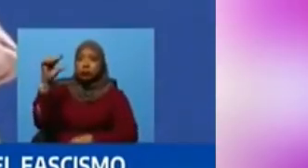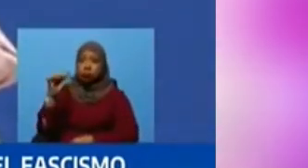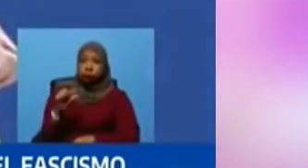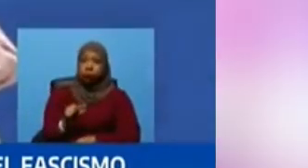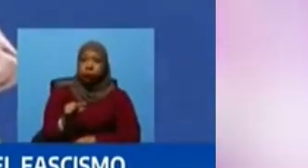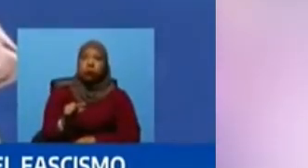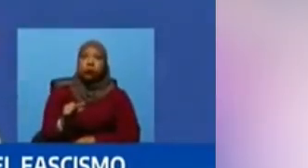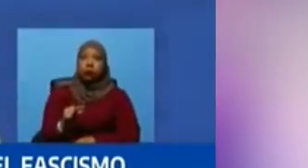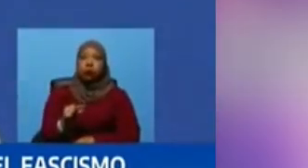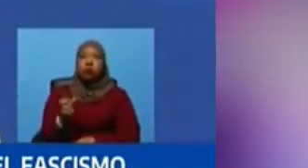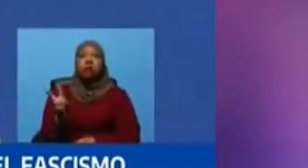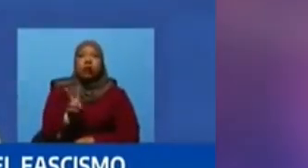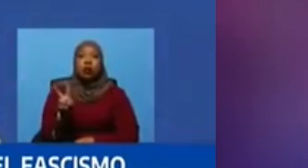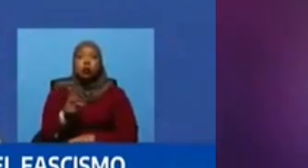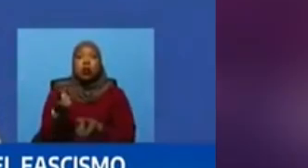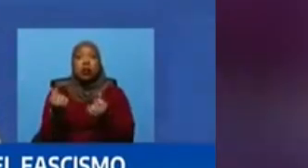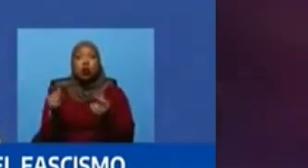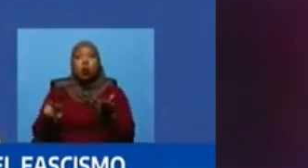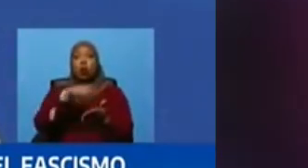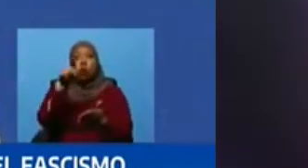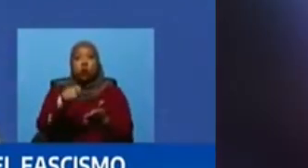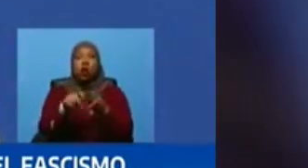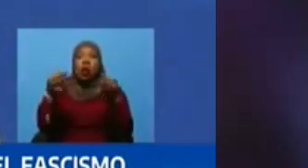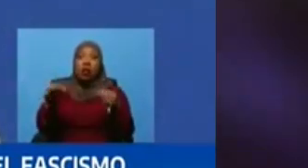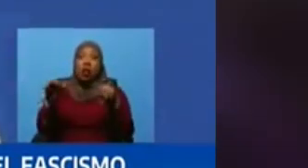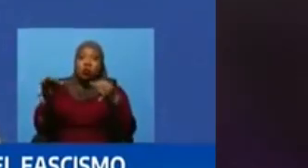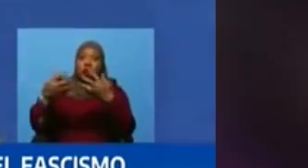Un país que aún no recupera sus ingresos naturales.